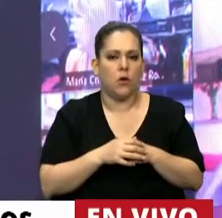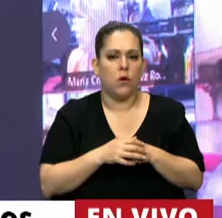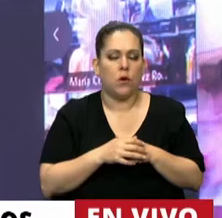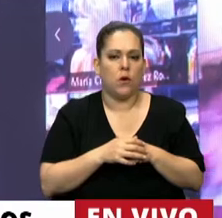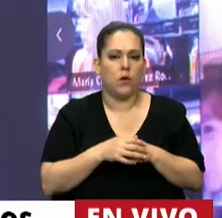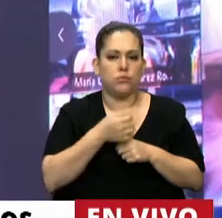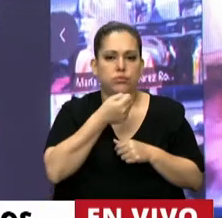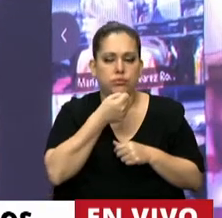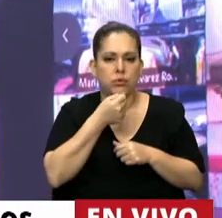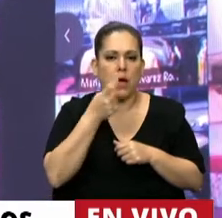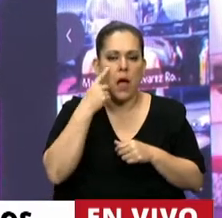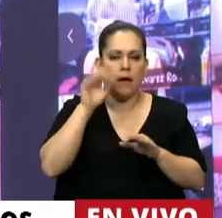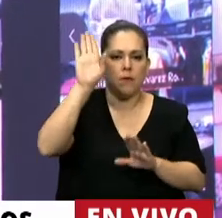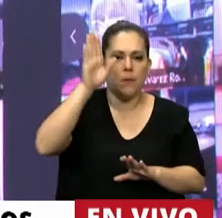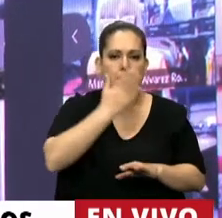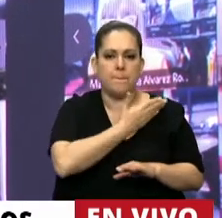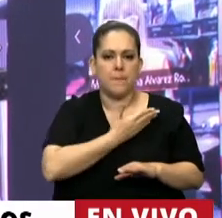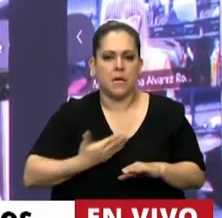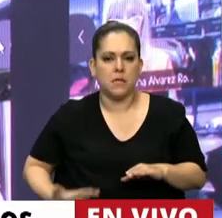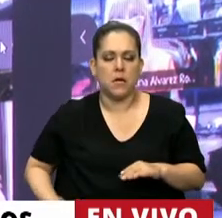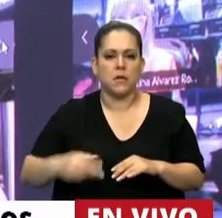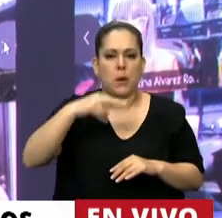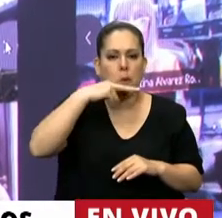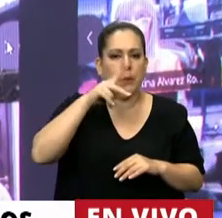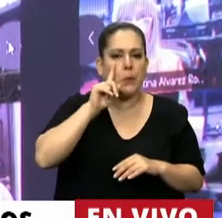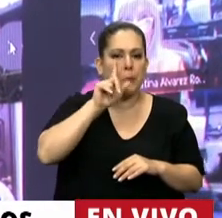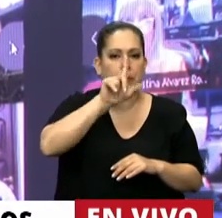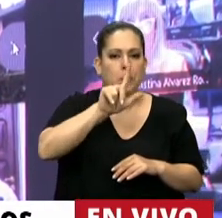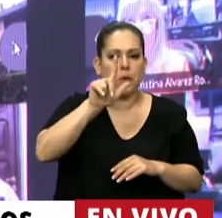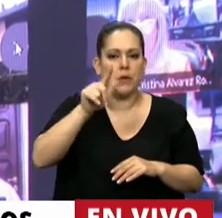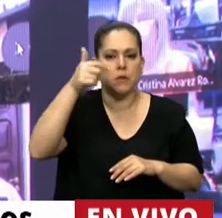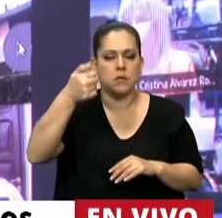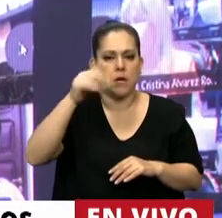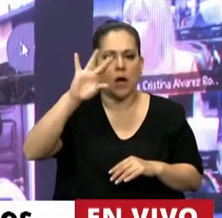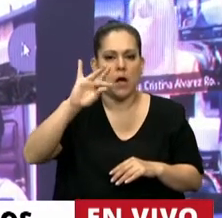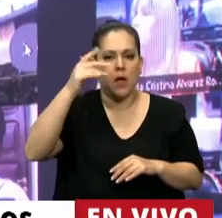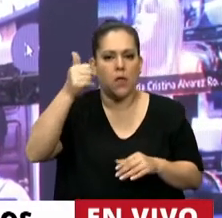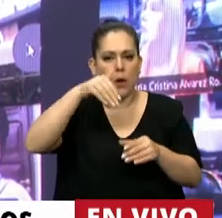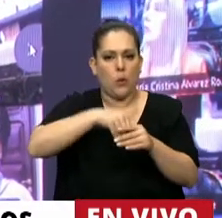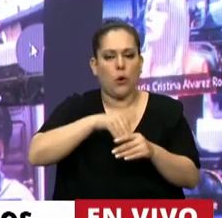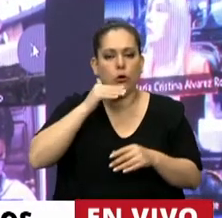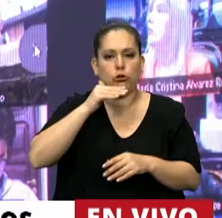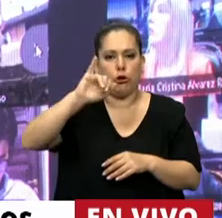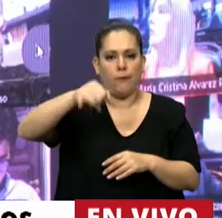A ver, creo que se puede hablar. Presidente Martínez Villada, voto afirmativo.